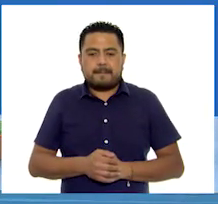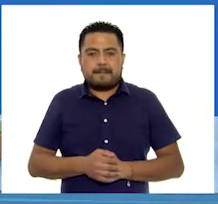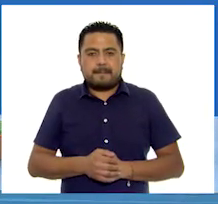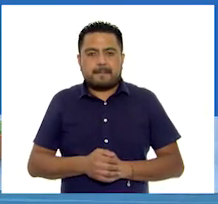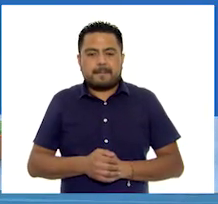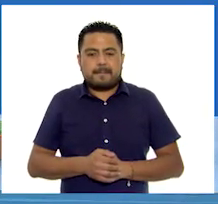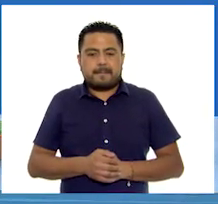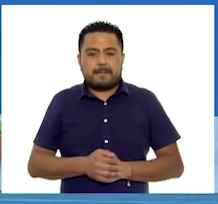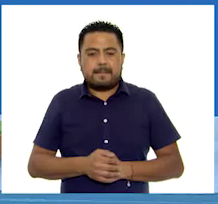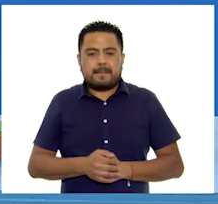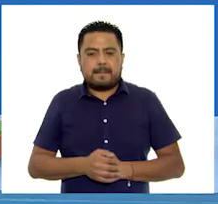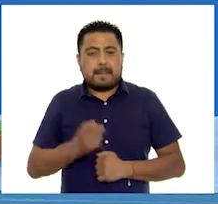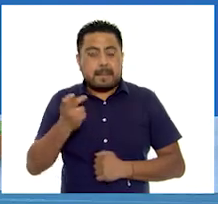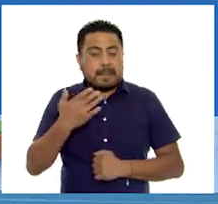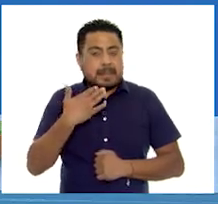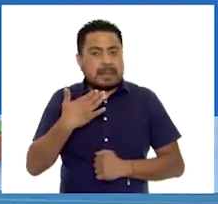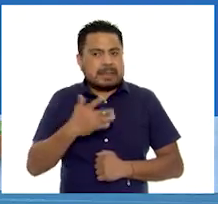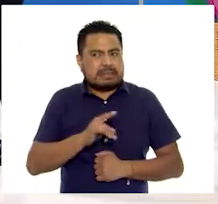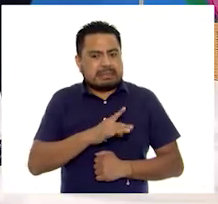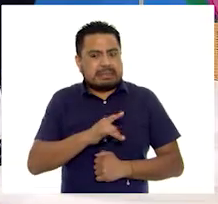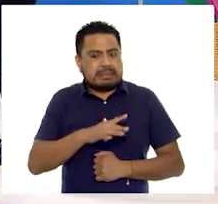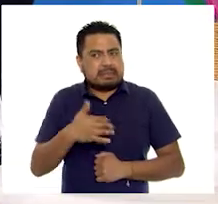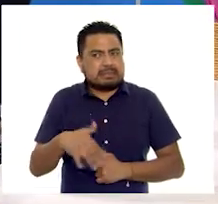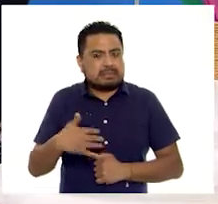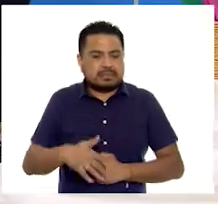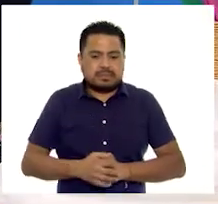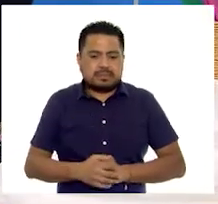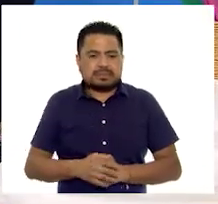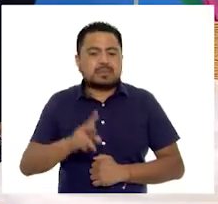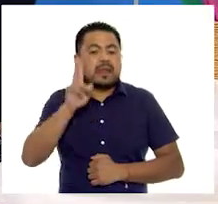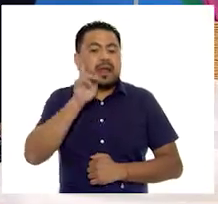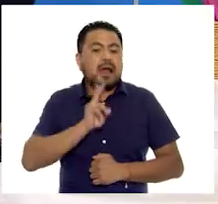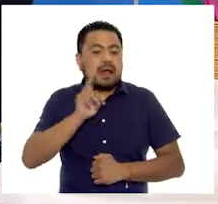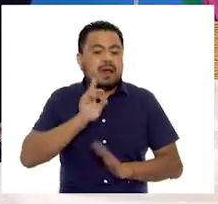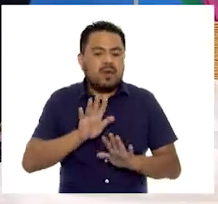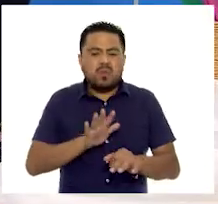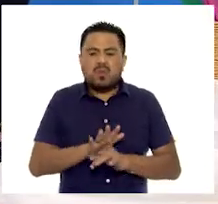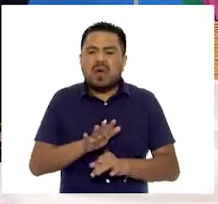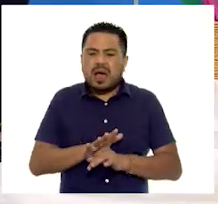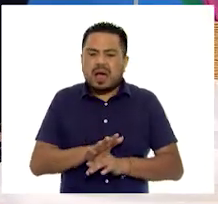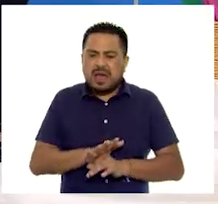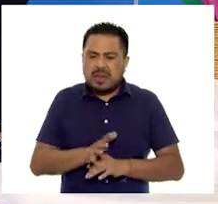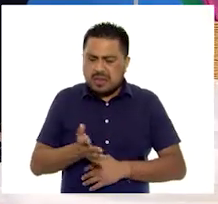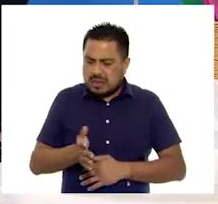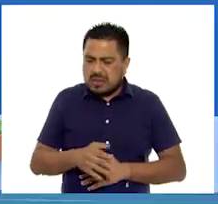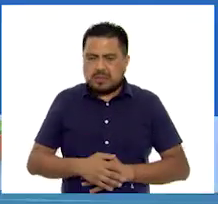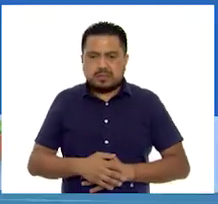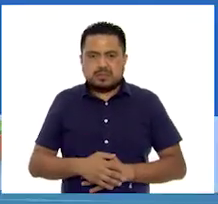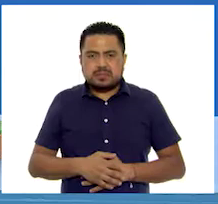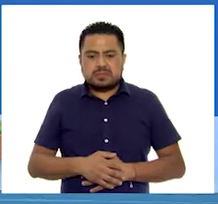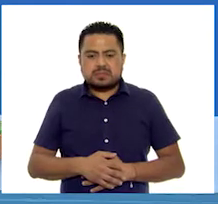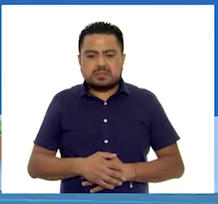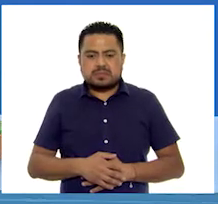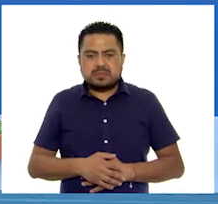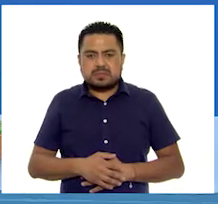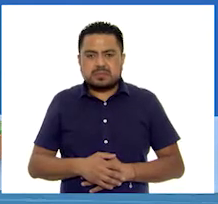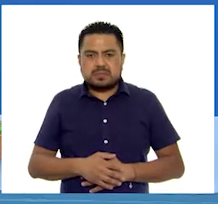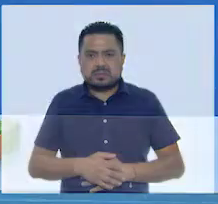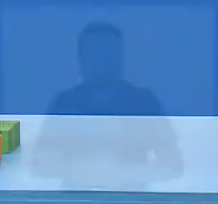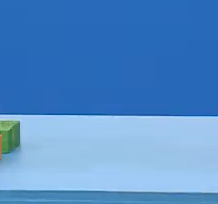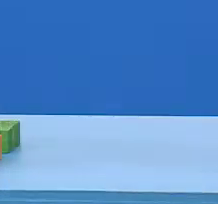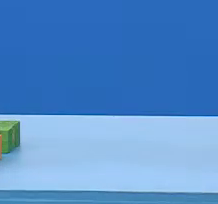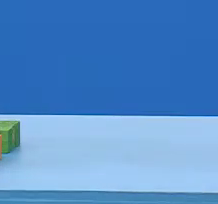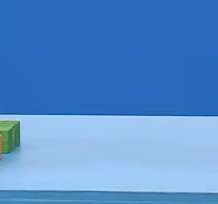Ay, ay, ay. Ay, qué miedo. Qué nervio. A ver, ¿cuál será? No, esta.